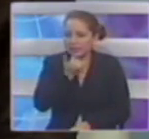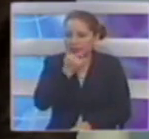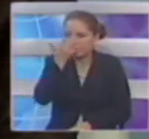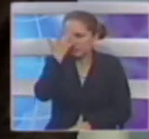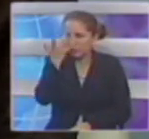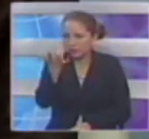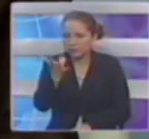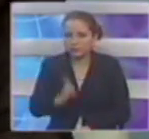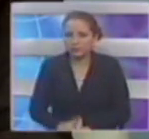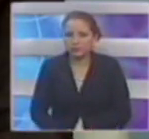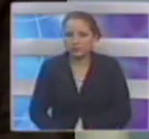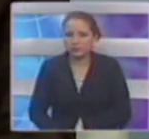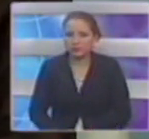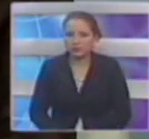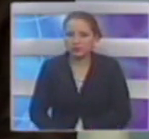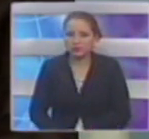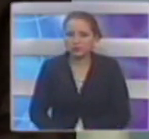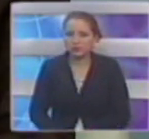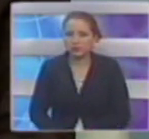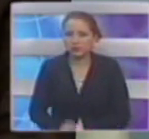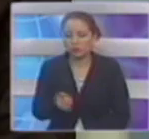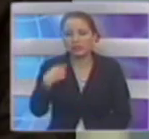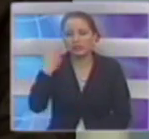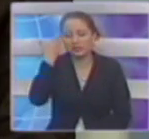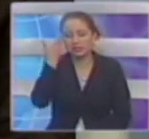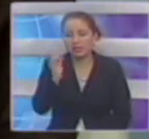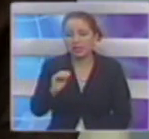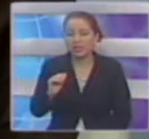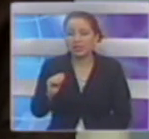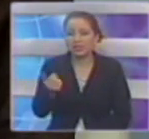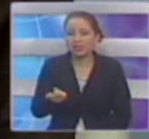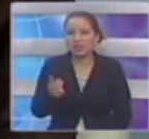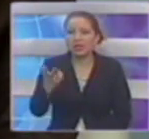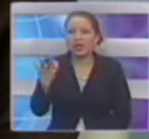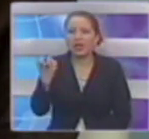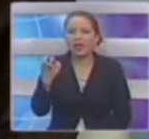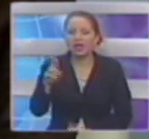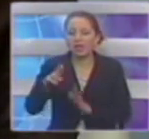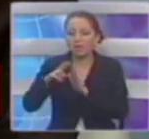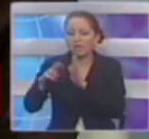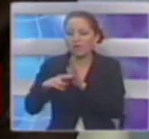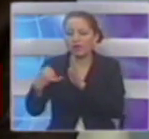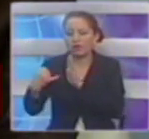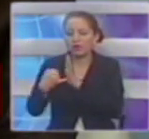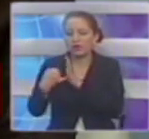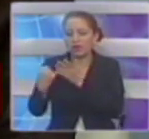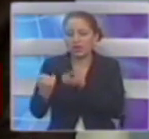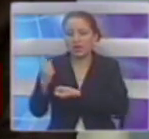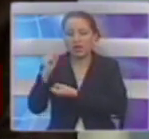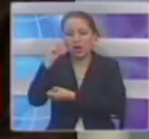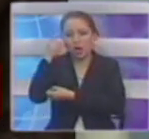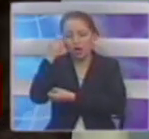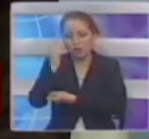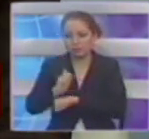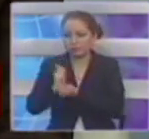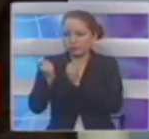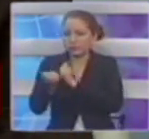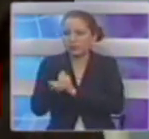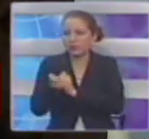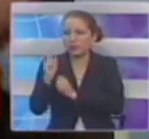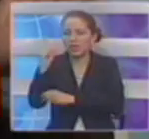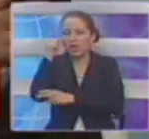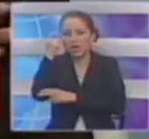porque sabe que ya vamos por la 13ª reforma tributaria durante este gobierno. Este gobierno